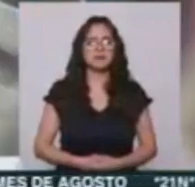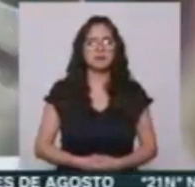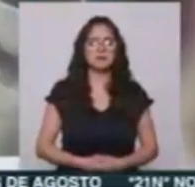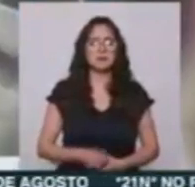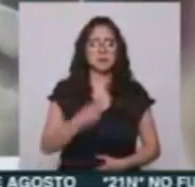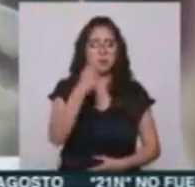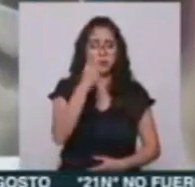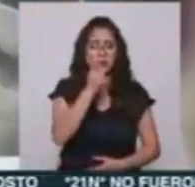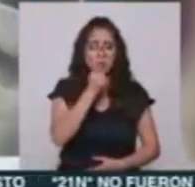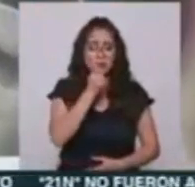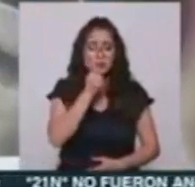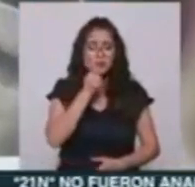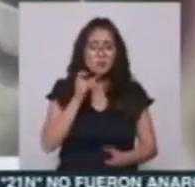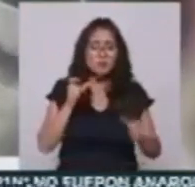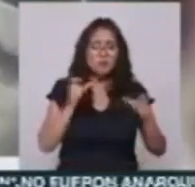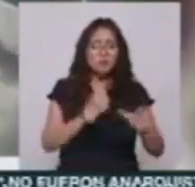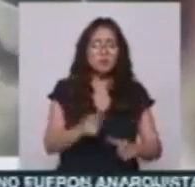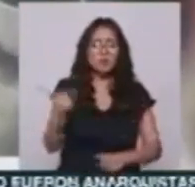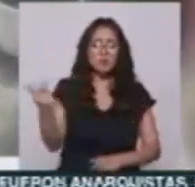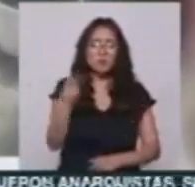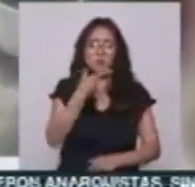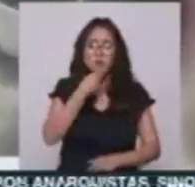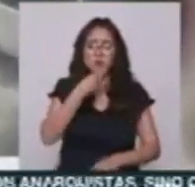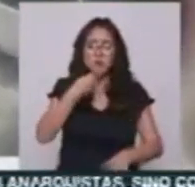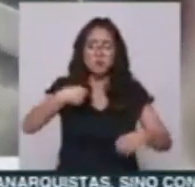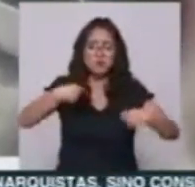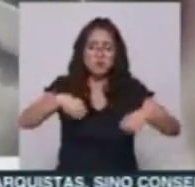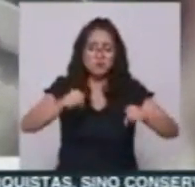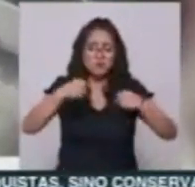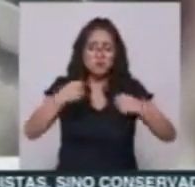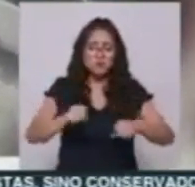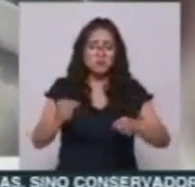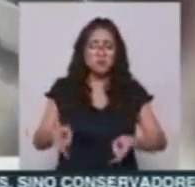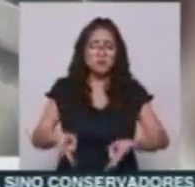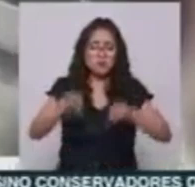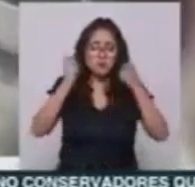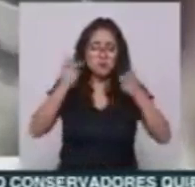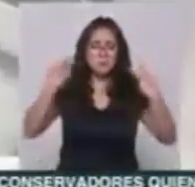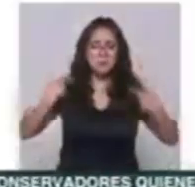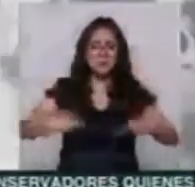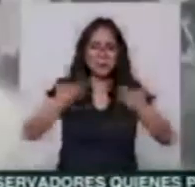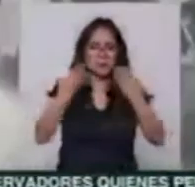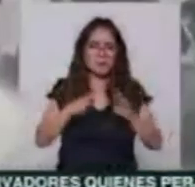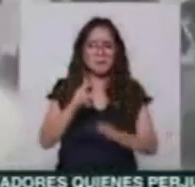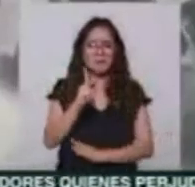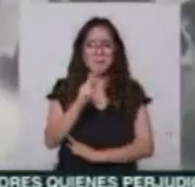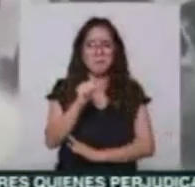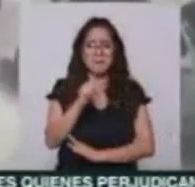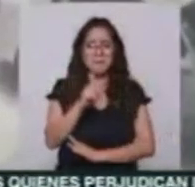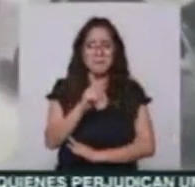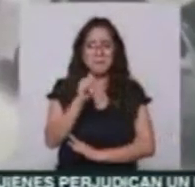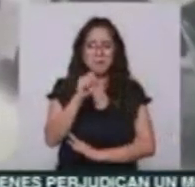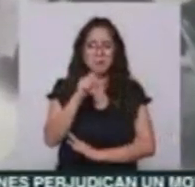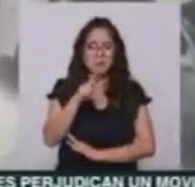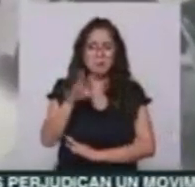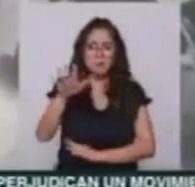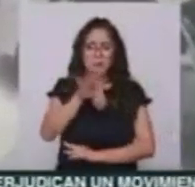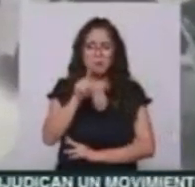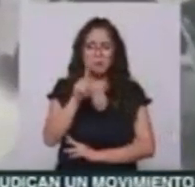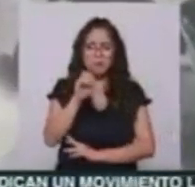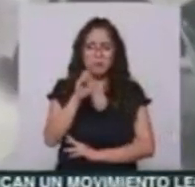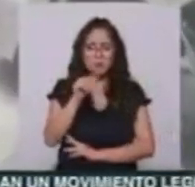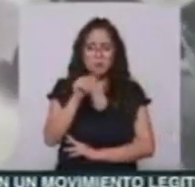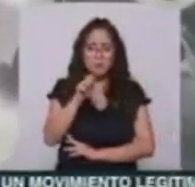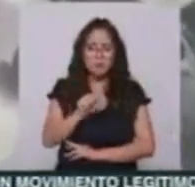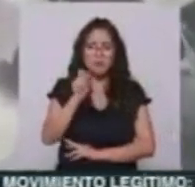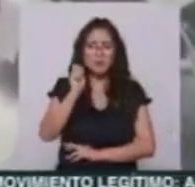Un policía evitó que dos hombres a bordo de una motocicleta asaltaran a un cuentaviente en la calle Prado Sur de la colonia Lomas de Chapultepec.